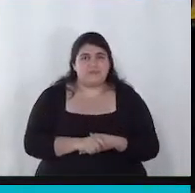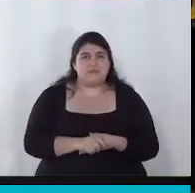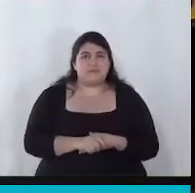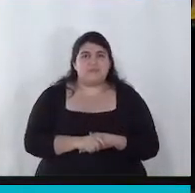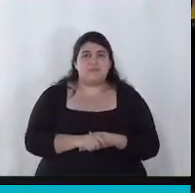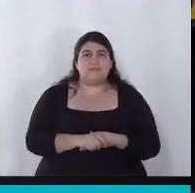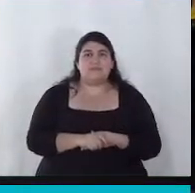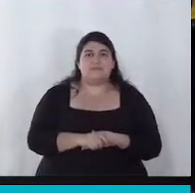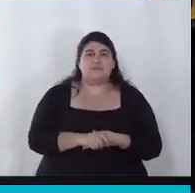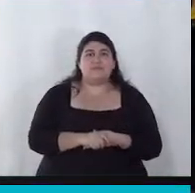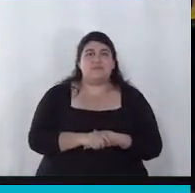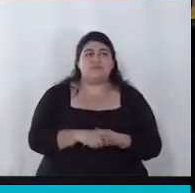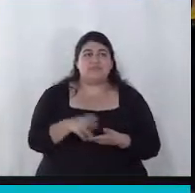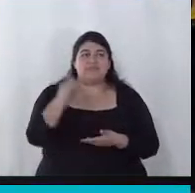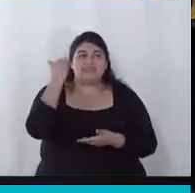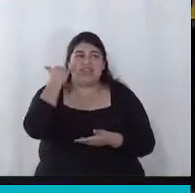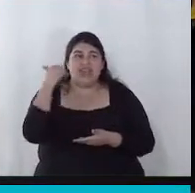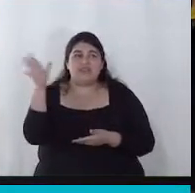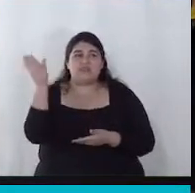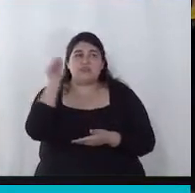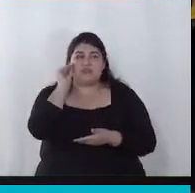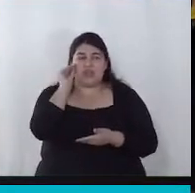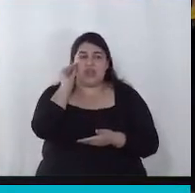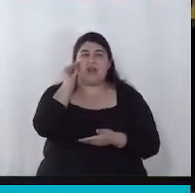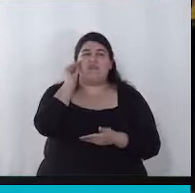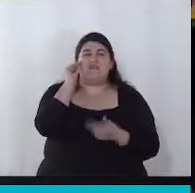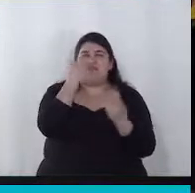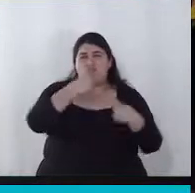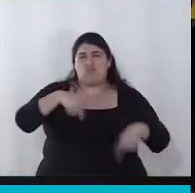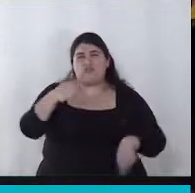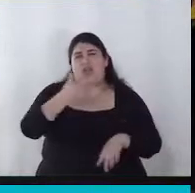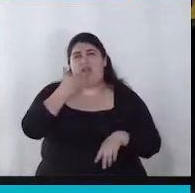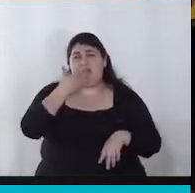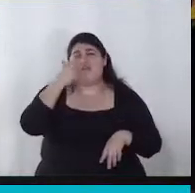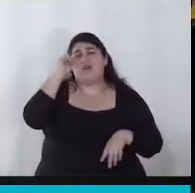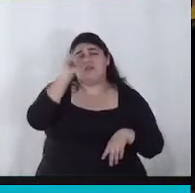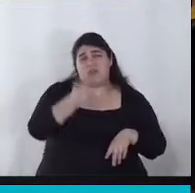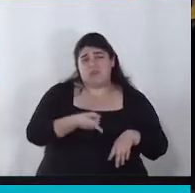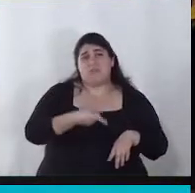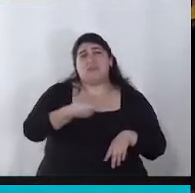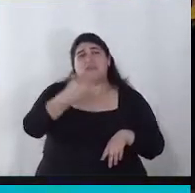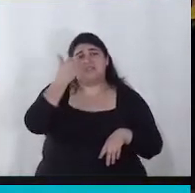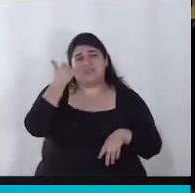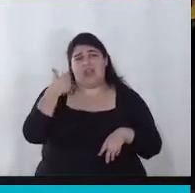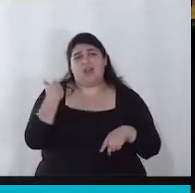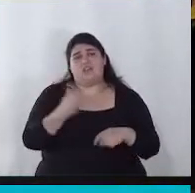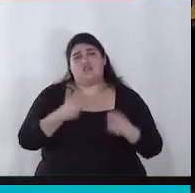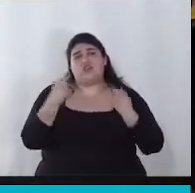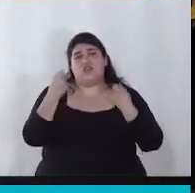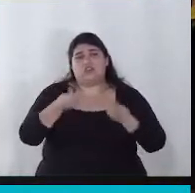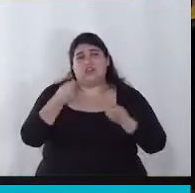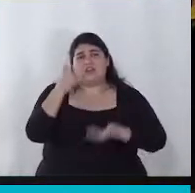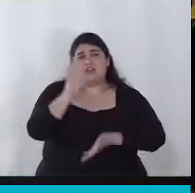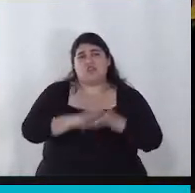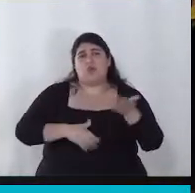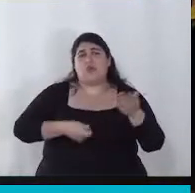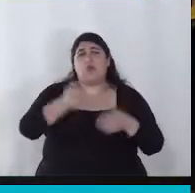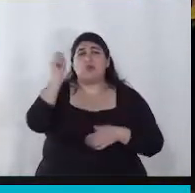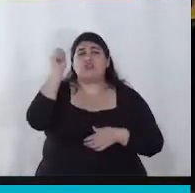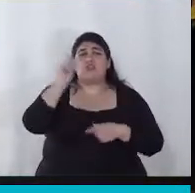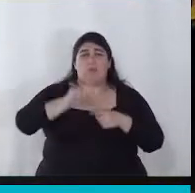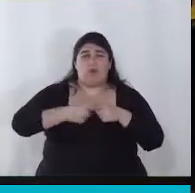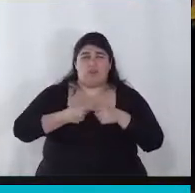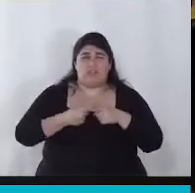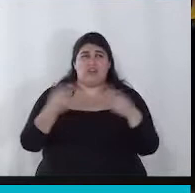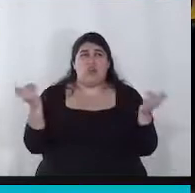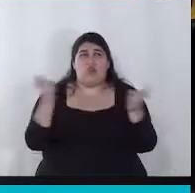he escuchado durante todo el relato de hoy también he escuchado lo que hemos tratado el juicio político el pedido de la comisión